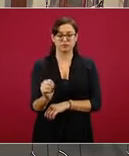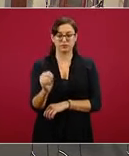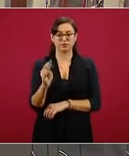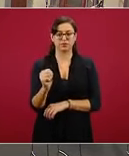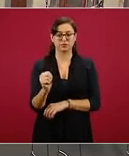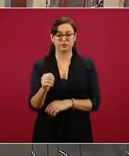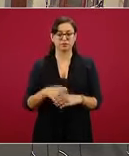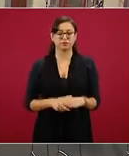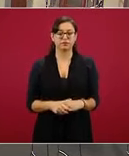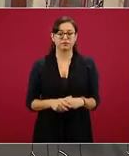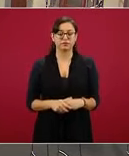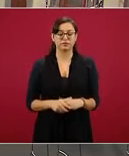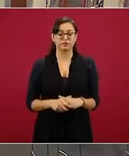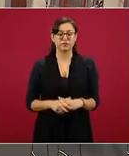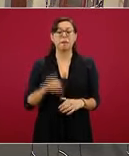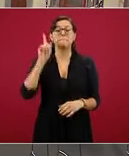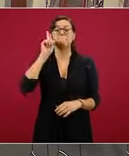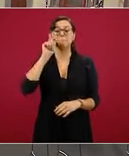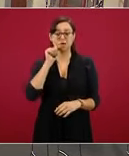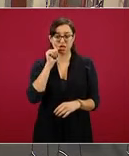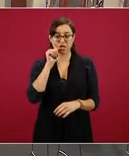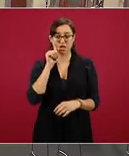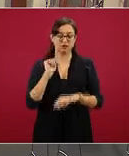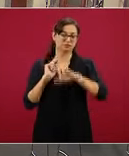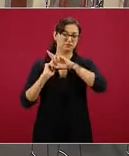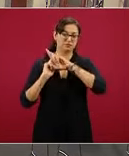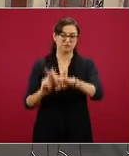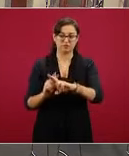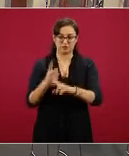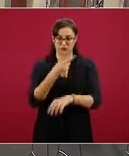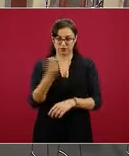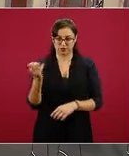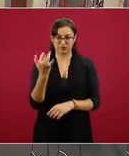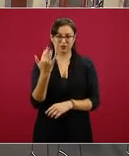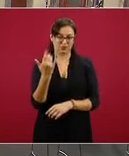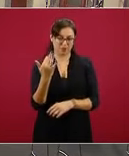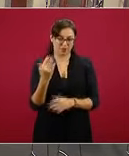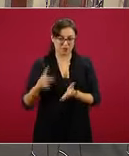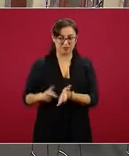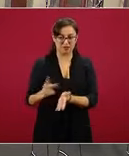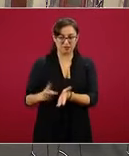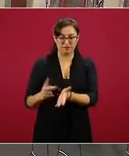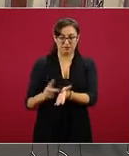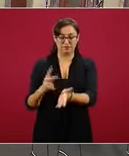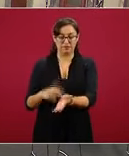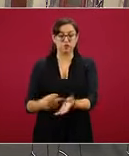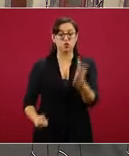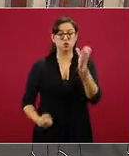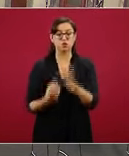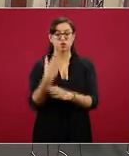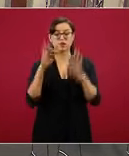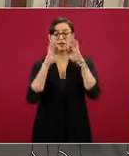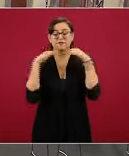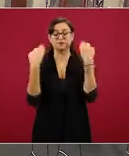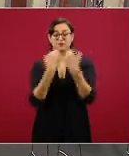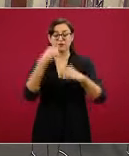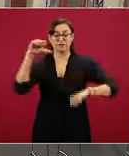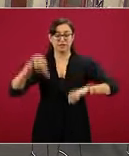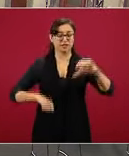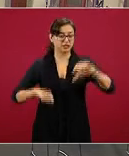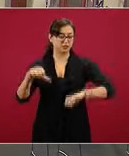ya prácticamente mañana cumplimos las 250 y en el día número 162 de esta